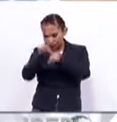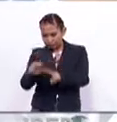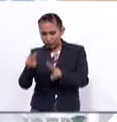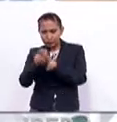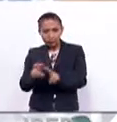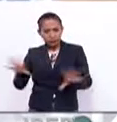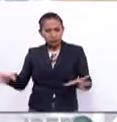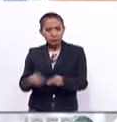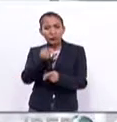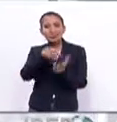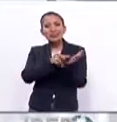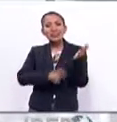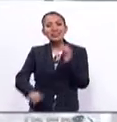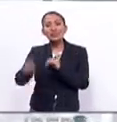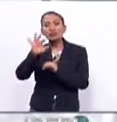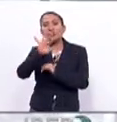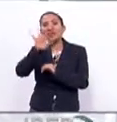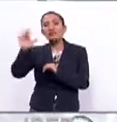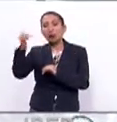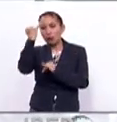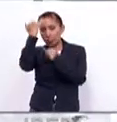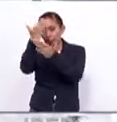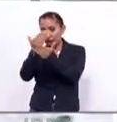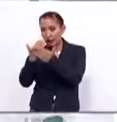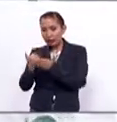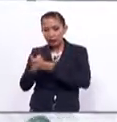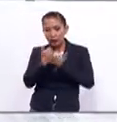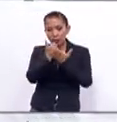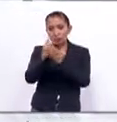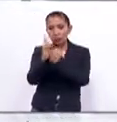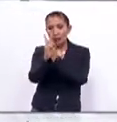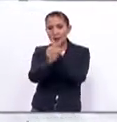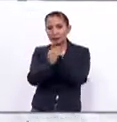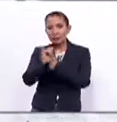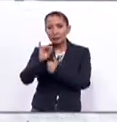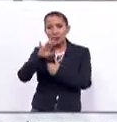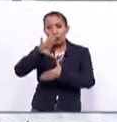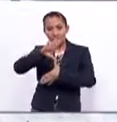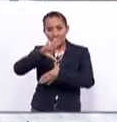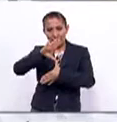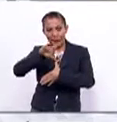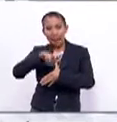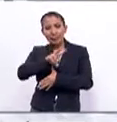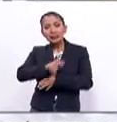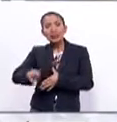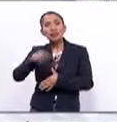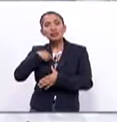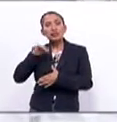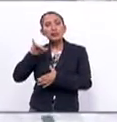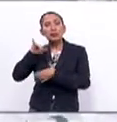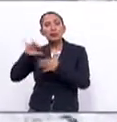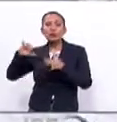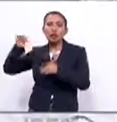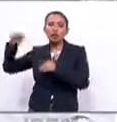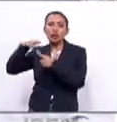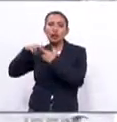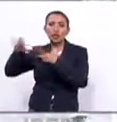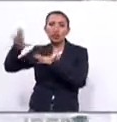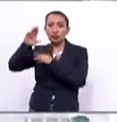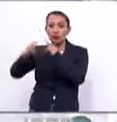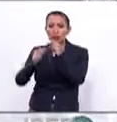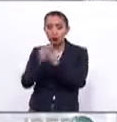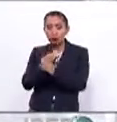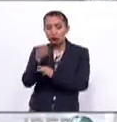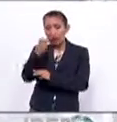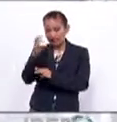analiza un total de 1.355 iniciativas de cooperación entre países iberoamericanos y 300 entre Iberoamérica y otras regiones del